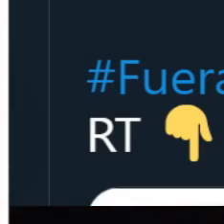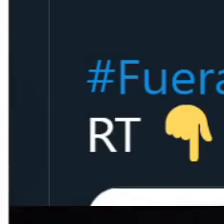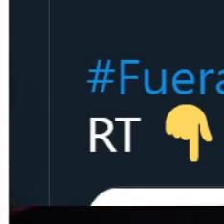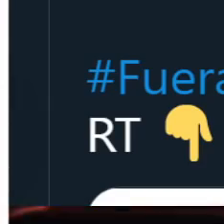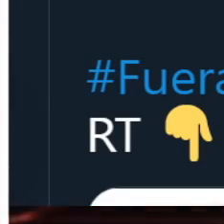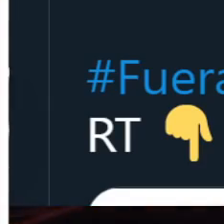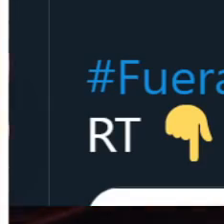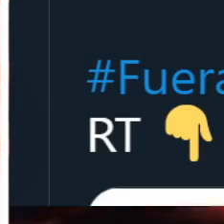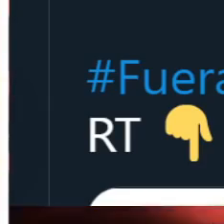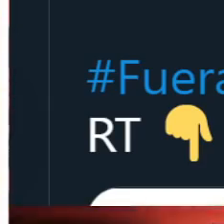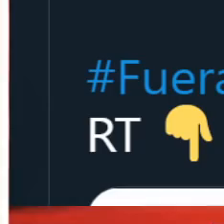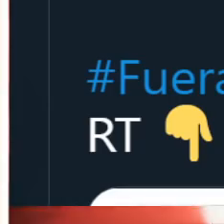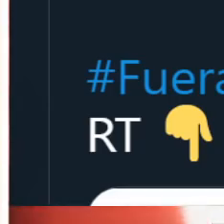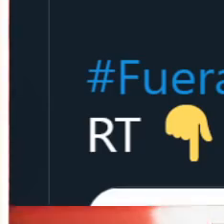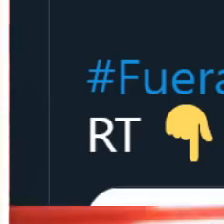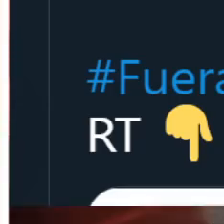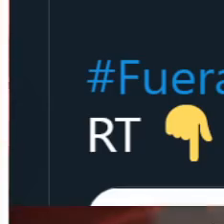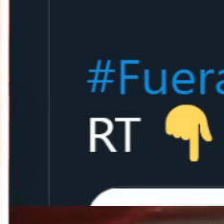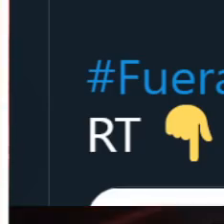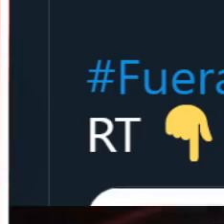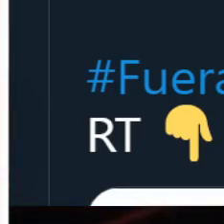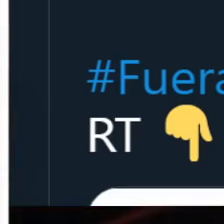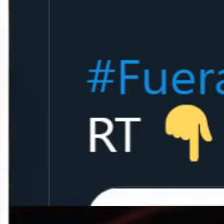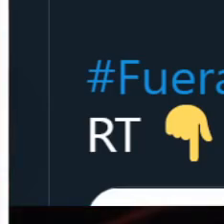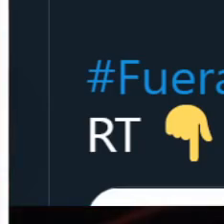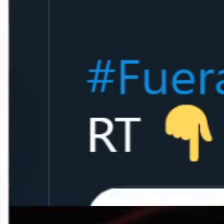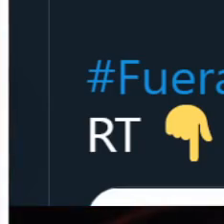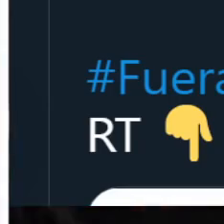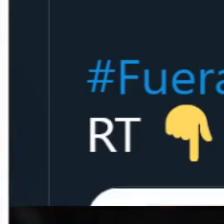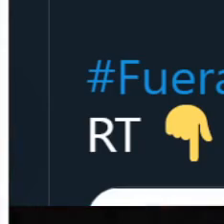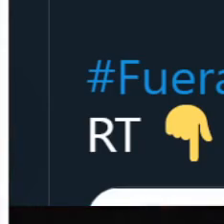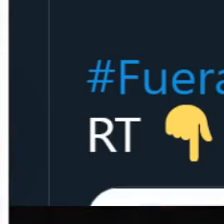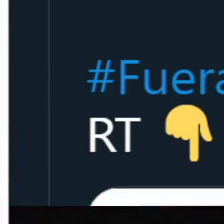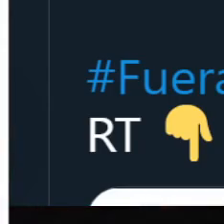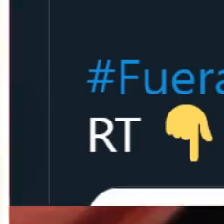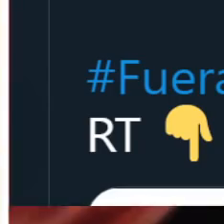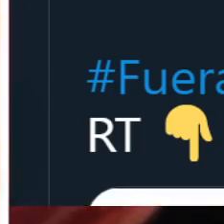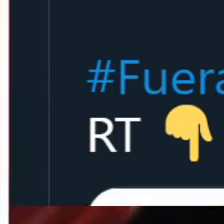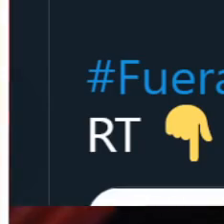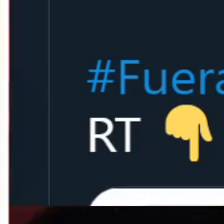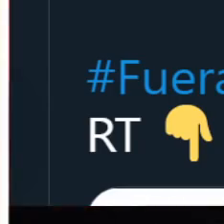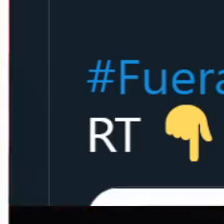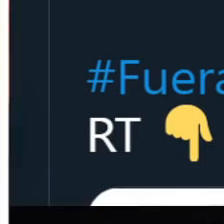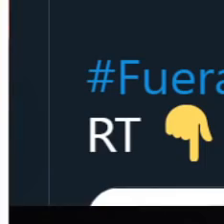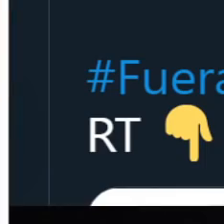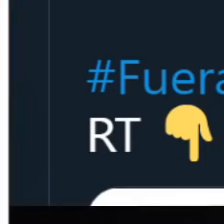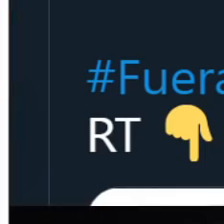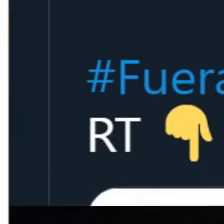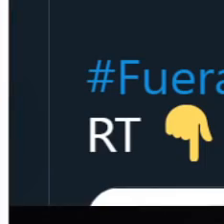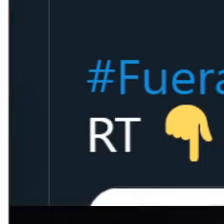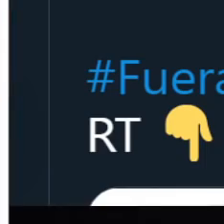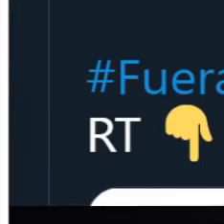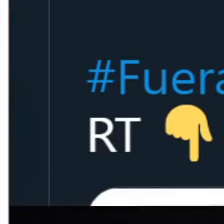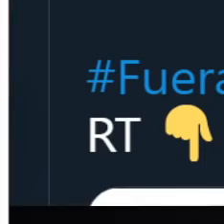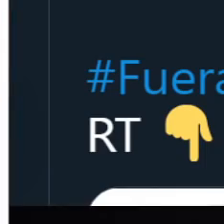judicial ordena line que en 48 d se pronuncia por la nueva resolución a las candidaturas de félix salgado macedonio y raúl morón